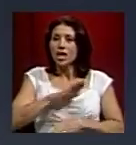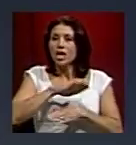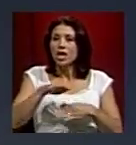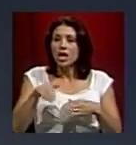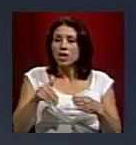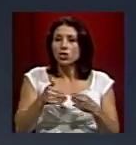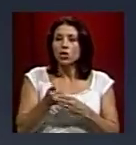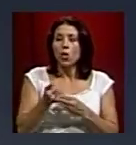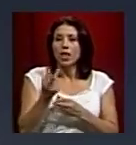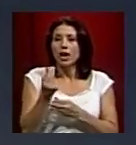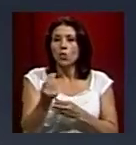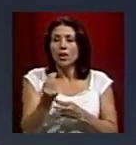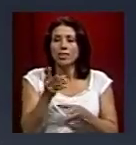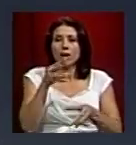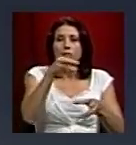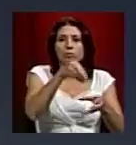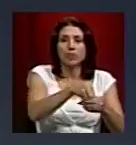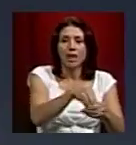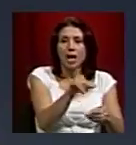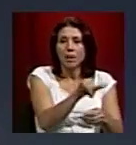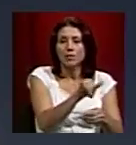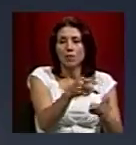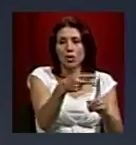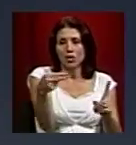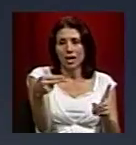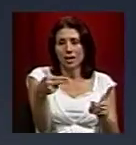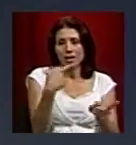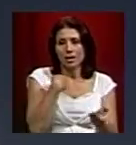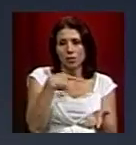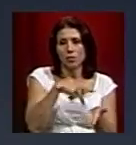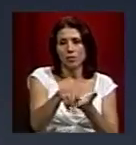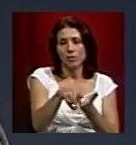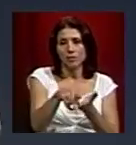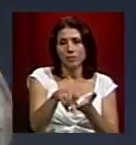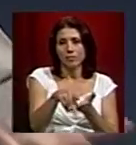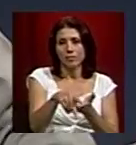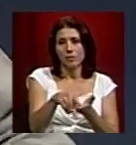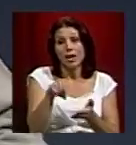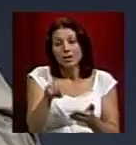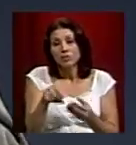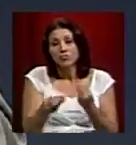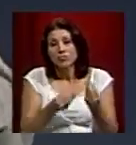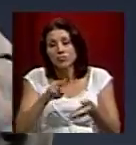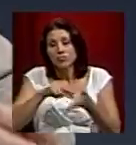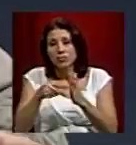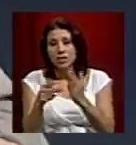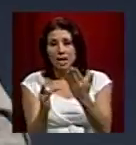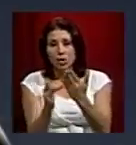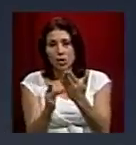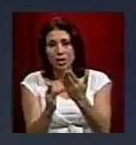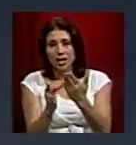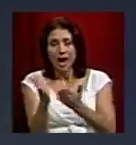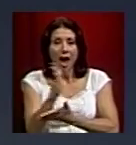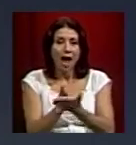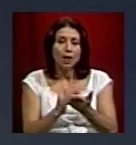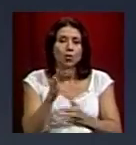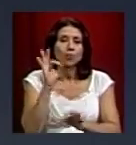mismo cuenta del hotel. Cosa que es tecnología, que es algo sencillo,